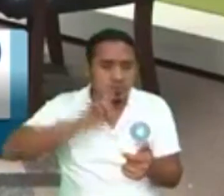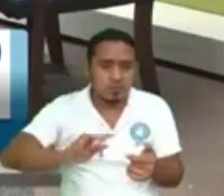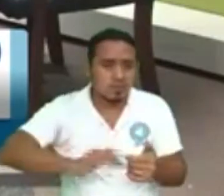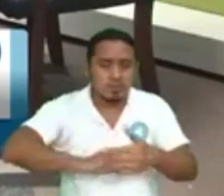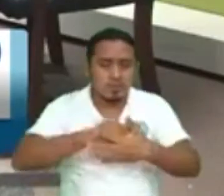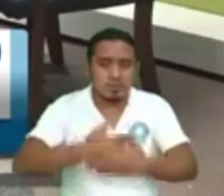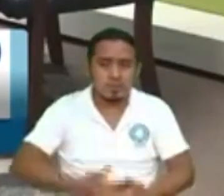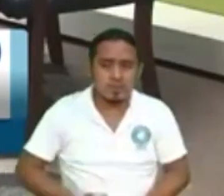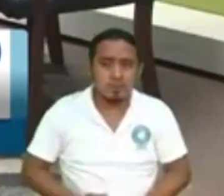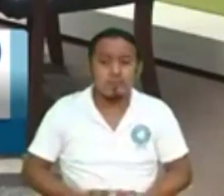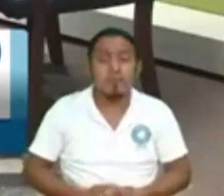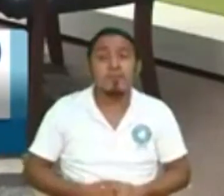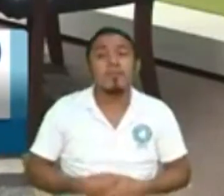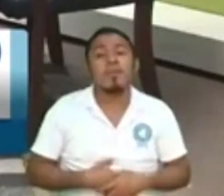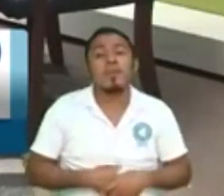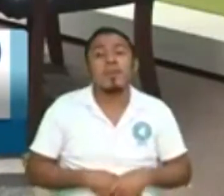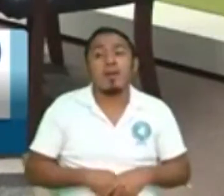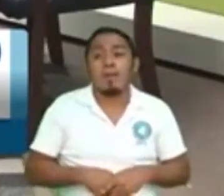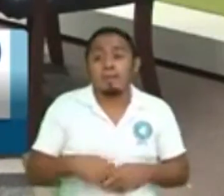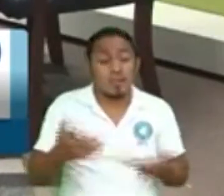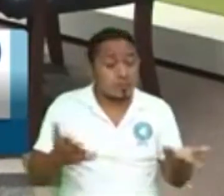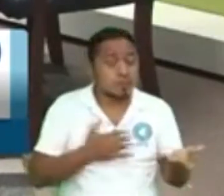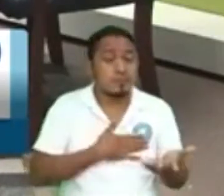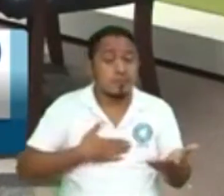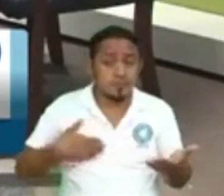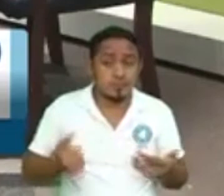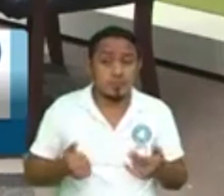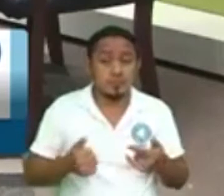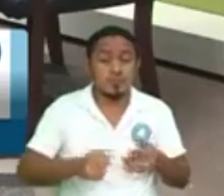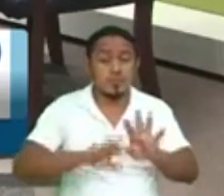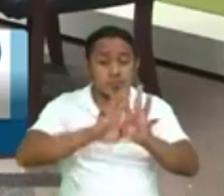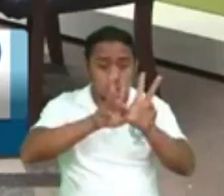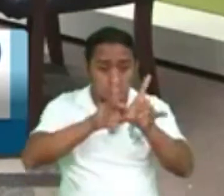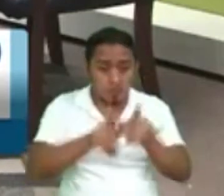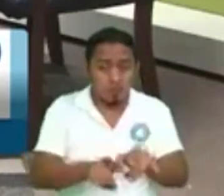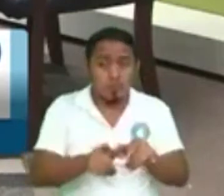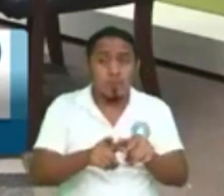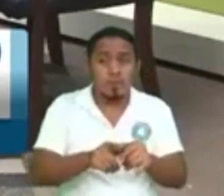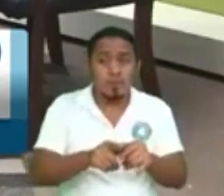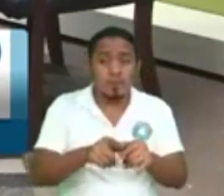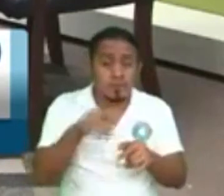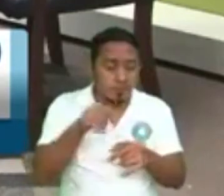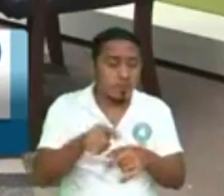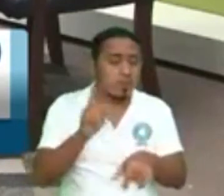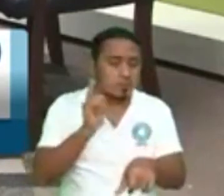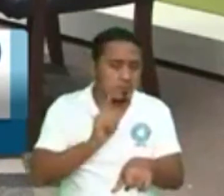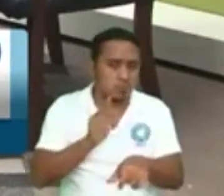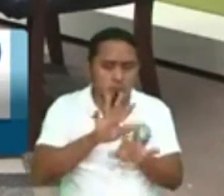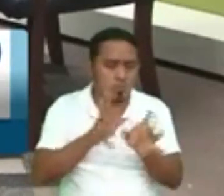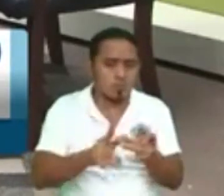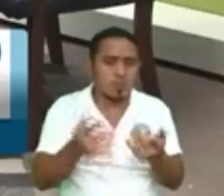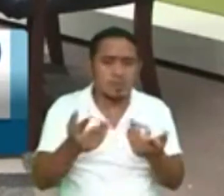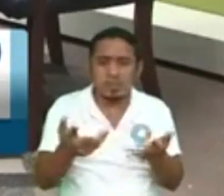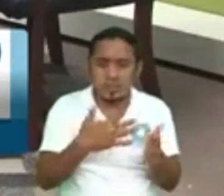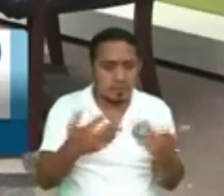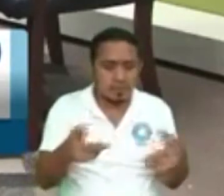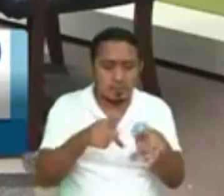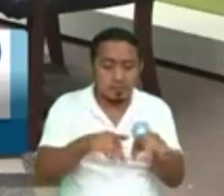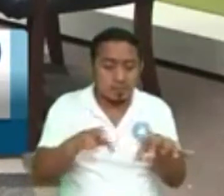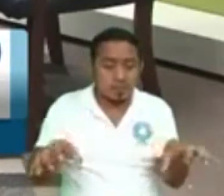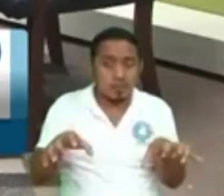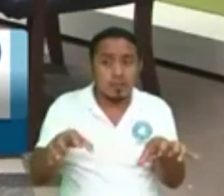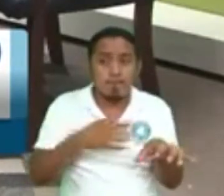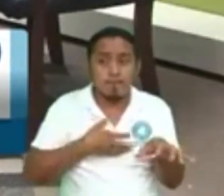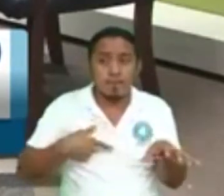Entonces, lo ideal en general es de que las pacientes que son sexualmente activas, que no están planificando, es mejor